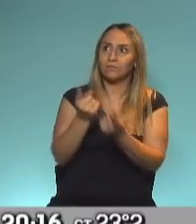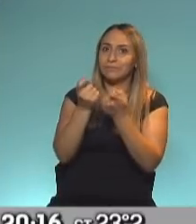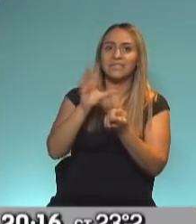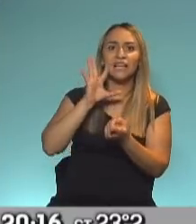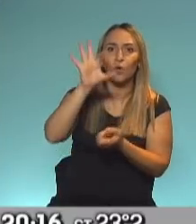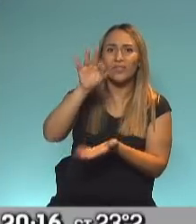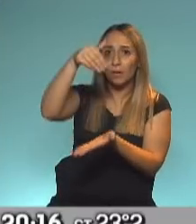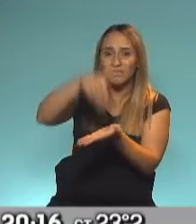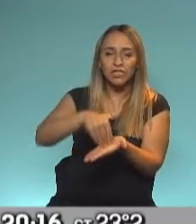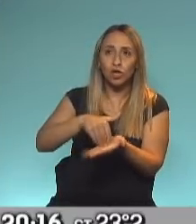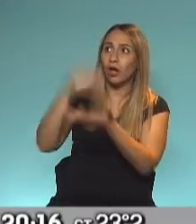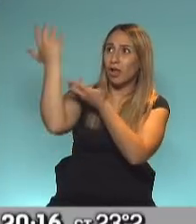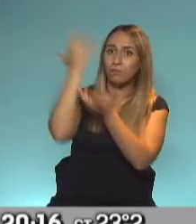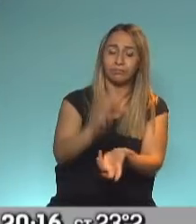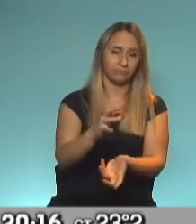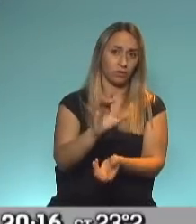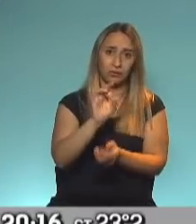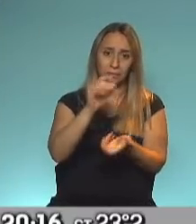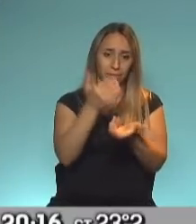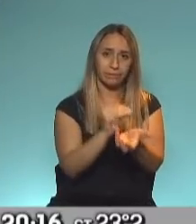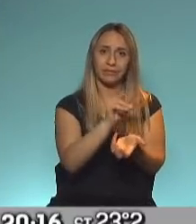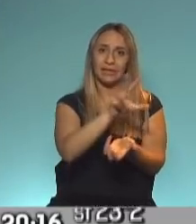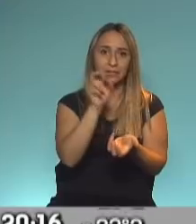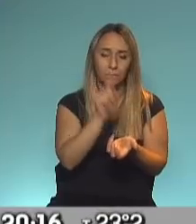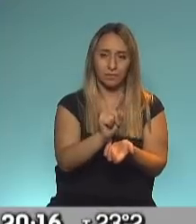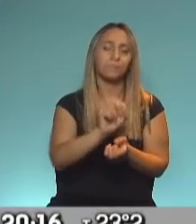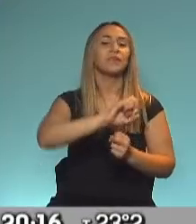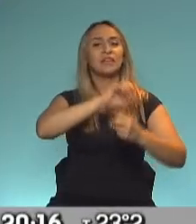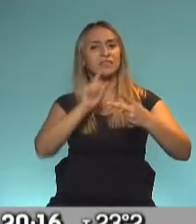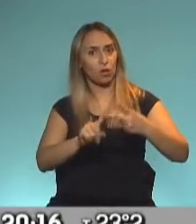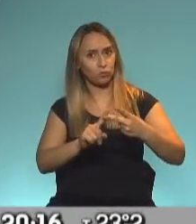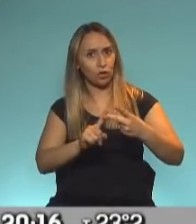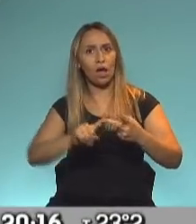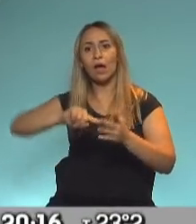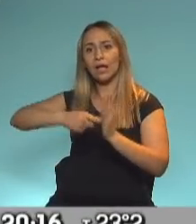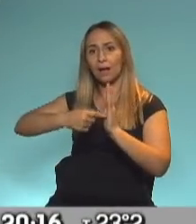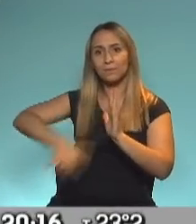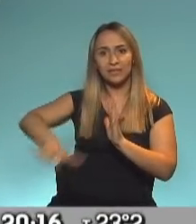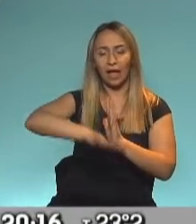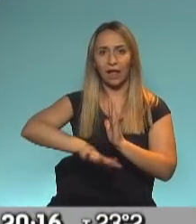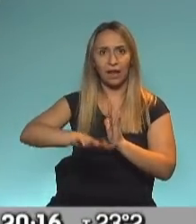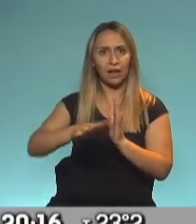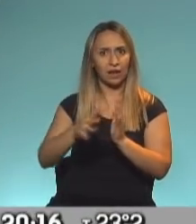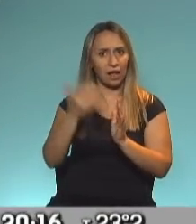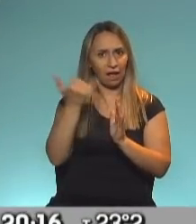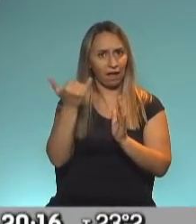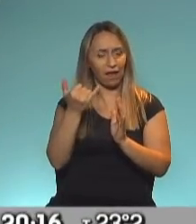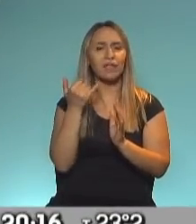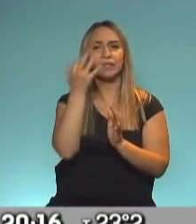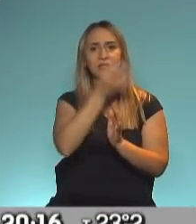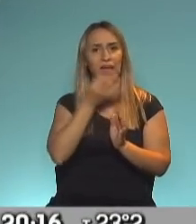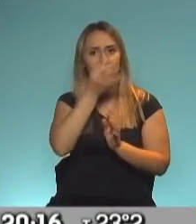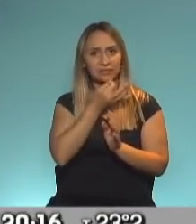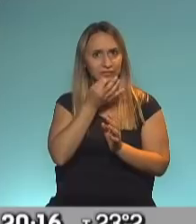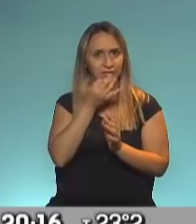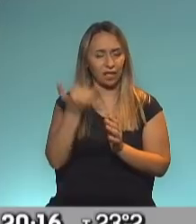de dosis que prevé el gobierno. Eso por un lado. Segundo, yendo a Ciudad de Buenos Aires, hay un doble de testeos, por lo menos así lo ha reconocido, así lo ha contado ayer Fernán Quirós.